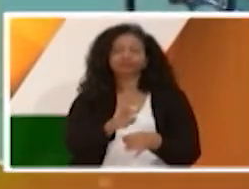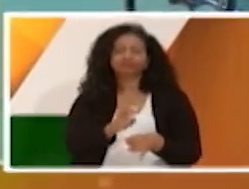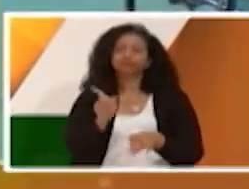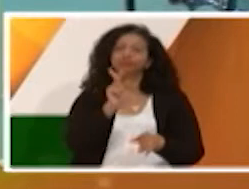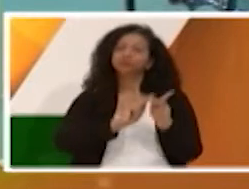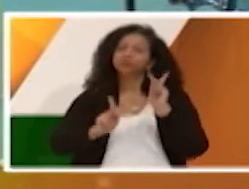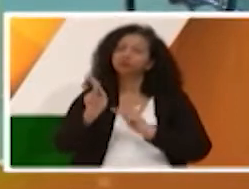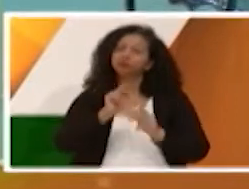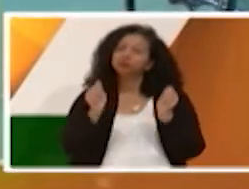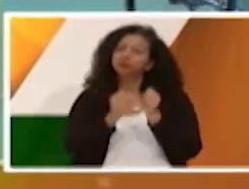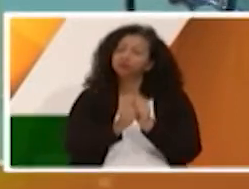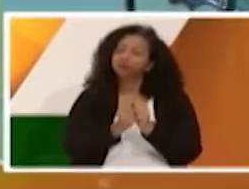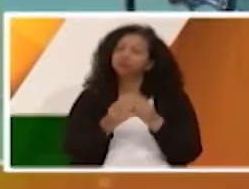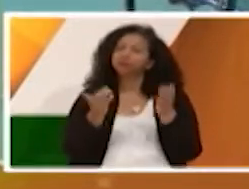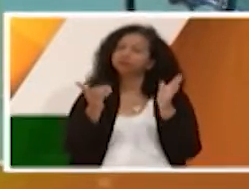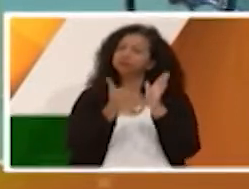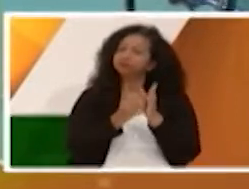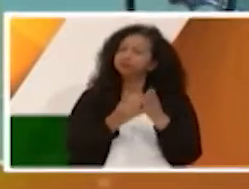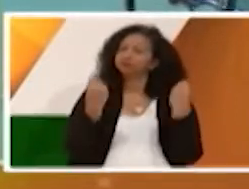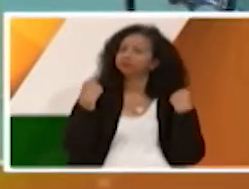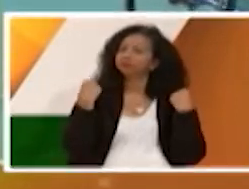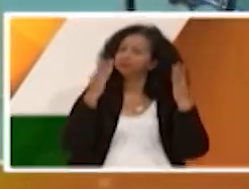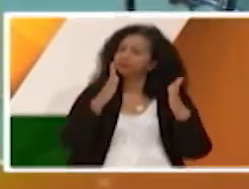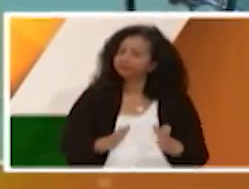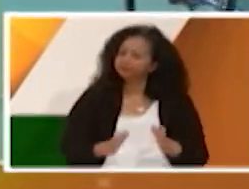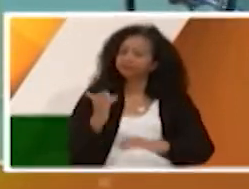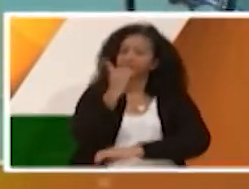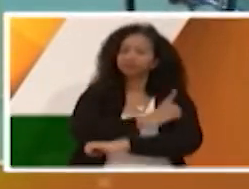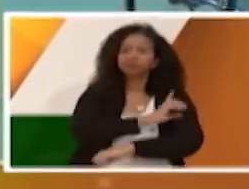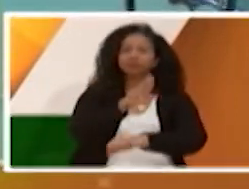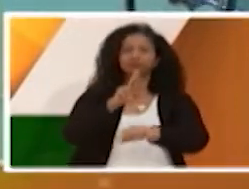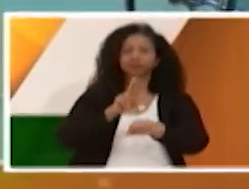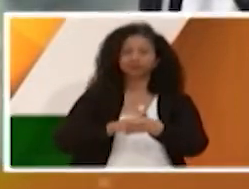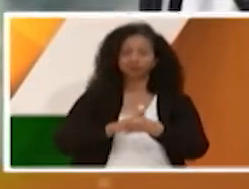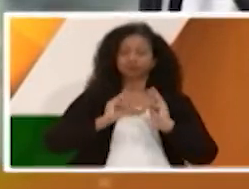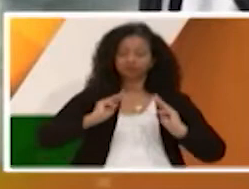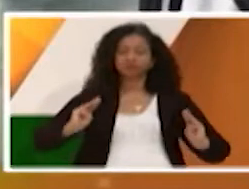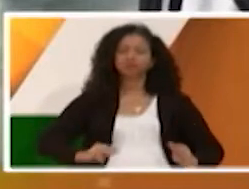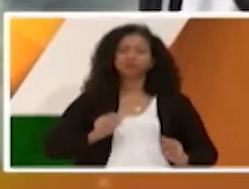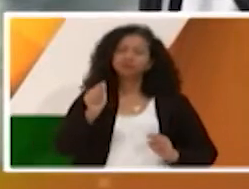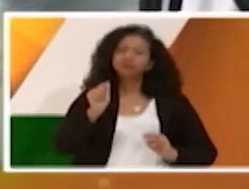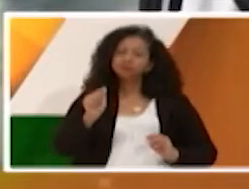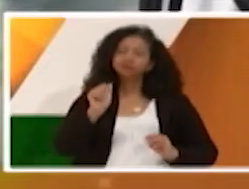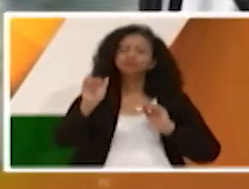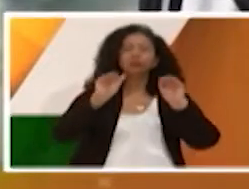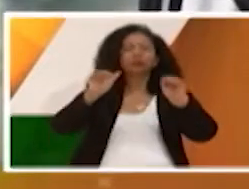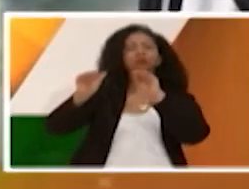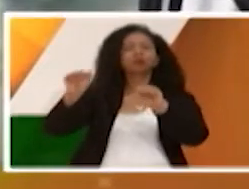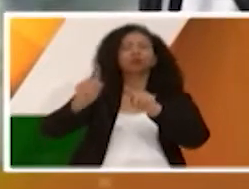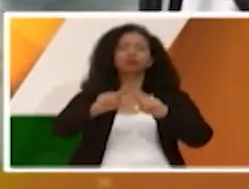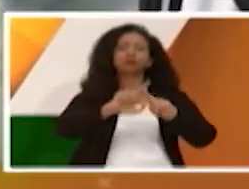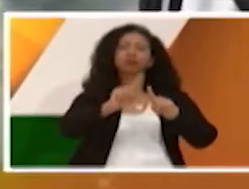con Discapacidad. El Ministerio de Deporte en ese sentido ha convocado a las diferentes instituciones que trabajan en